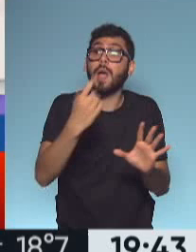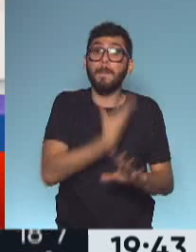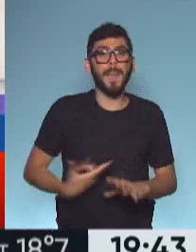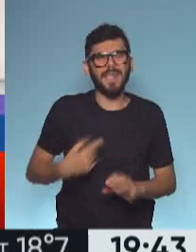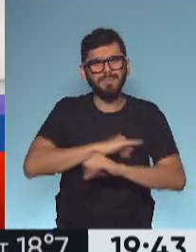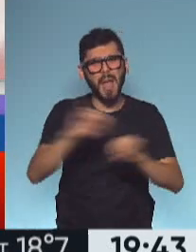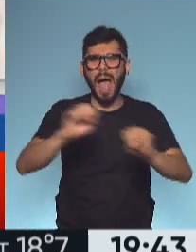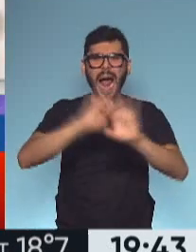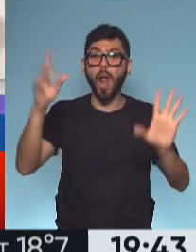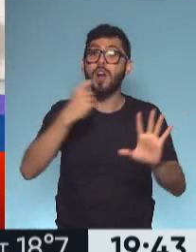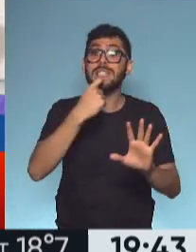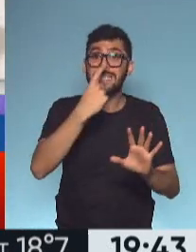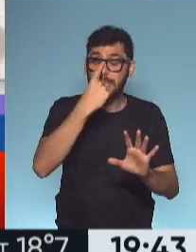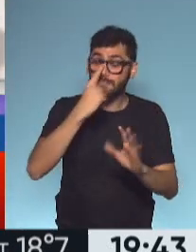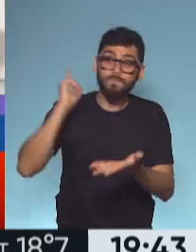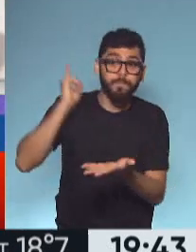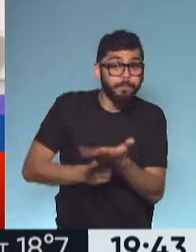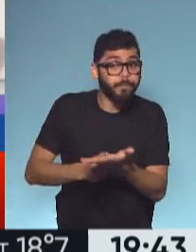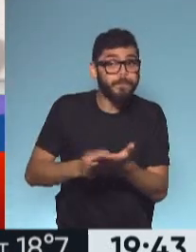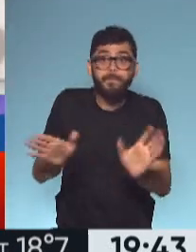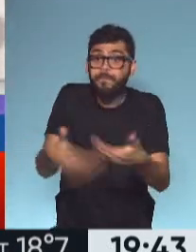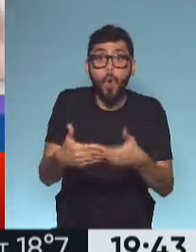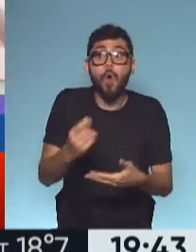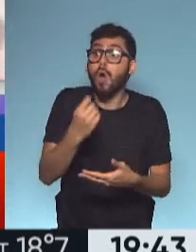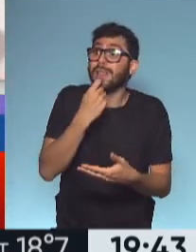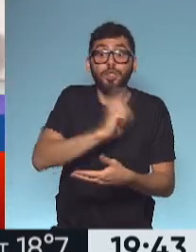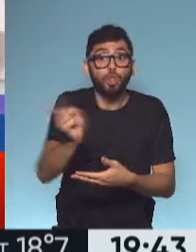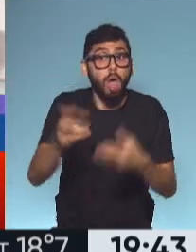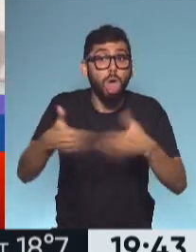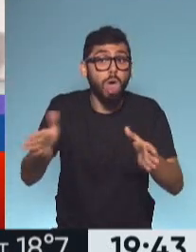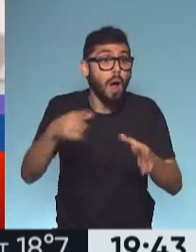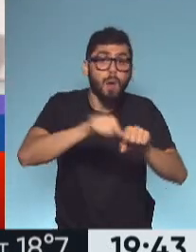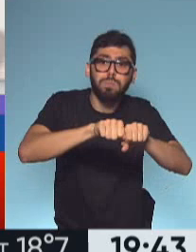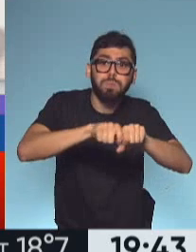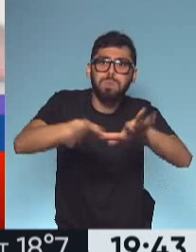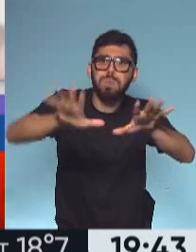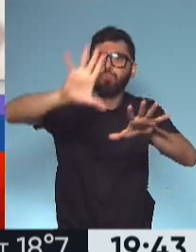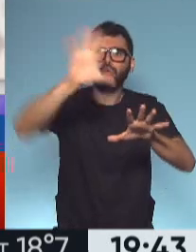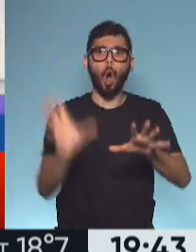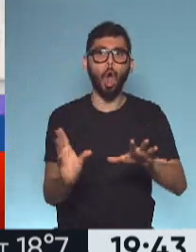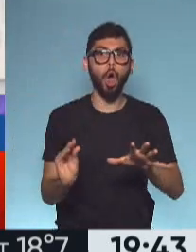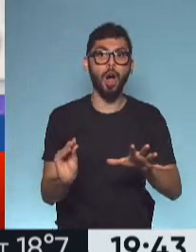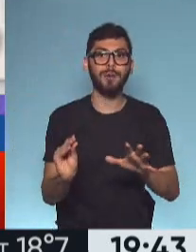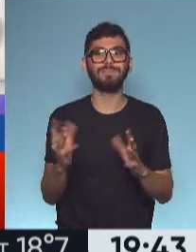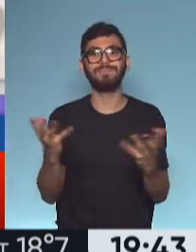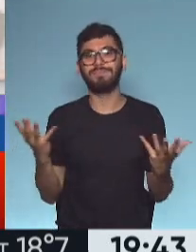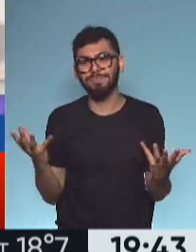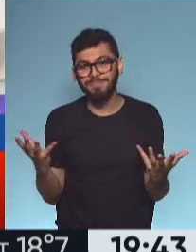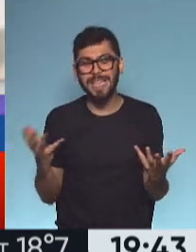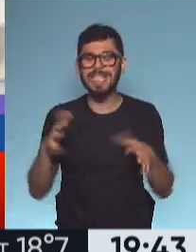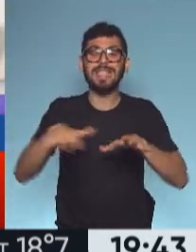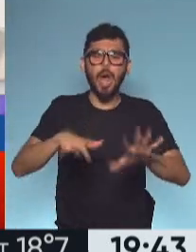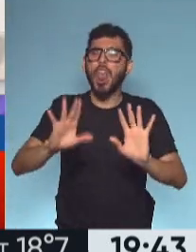importantes se puede desmadrar la situación y eso va a terminar afectando a toda la Argentina. Entonces es una decisión difícil